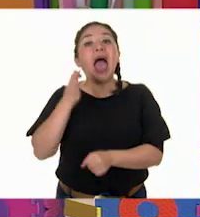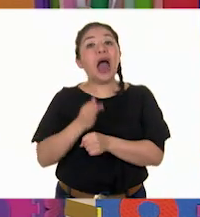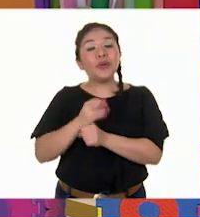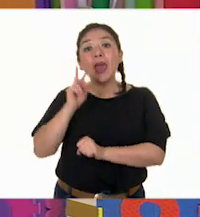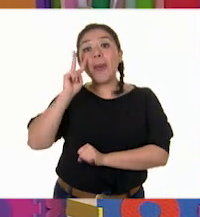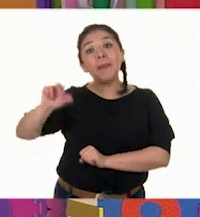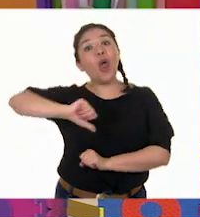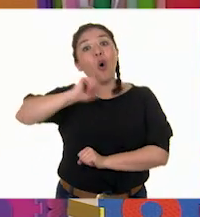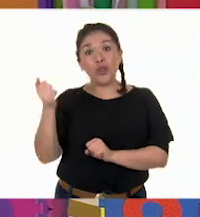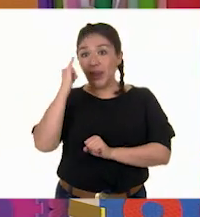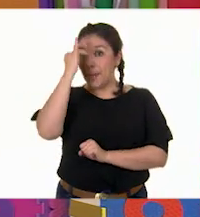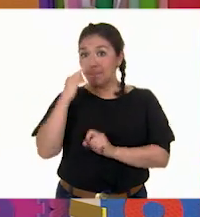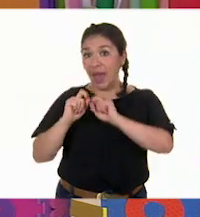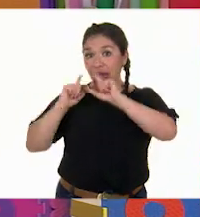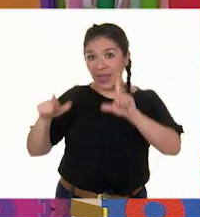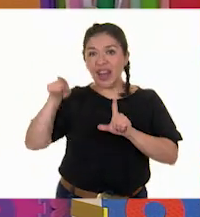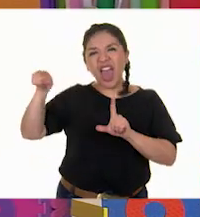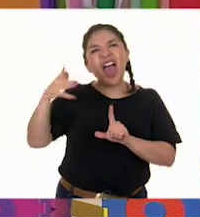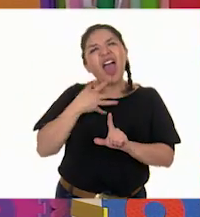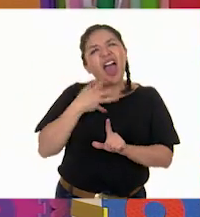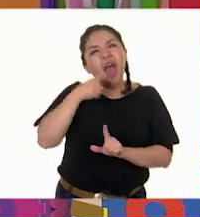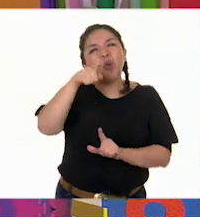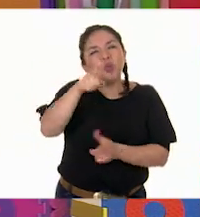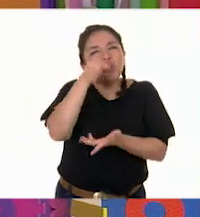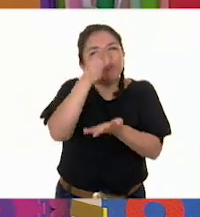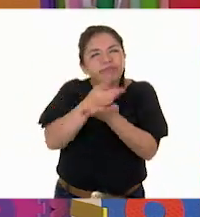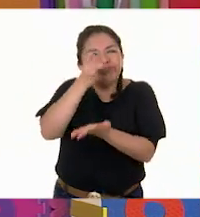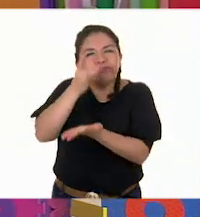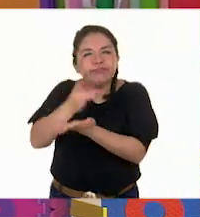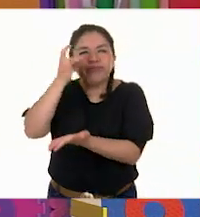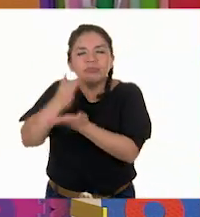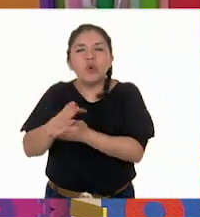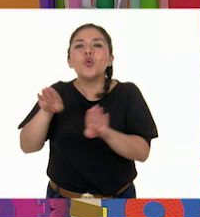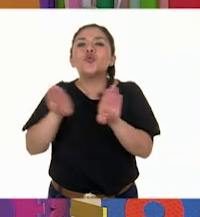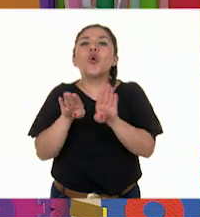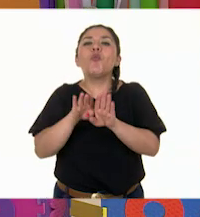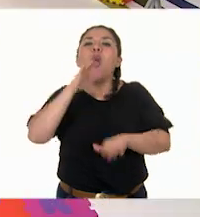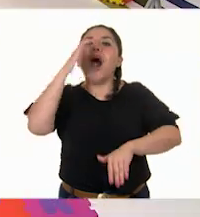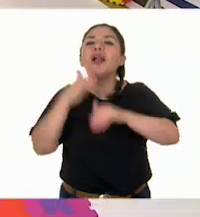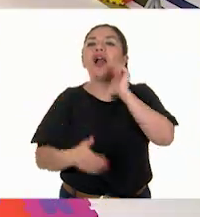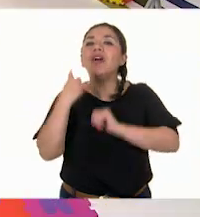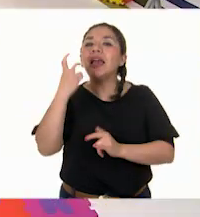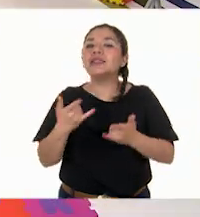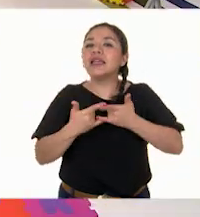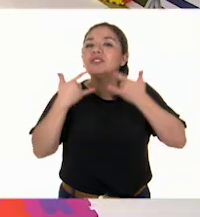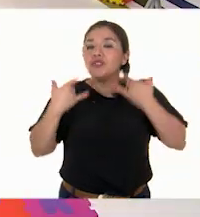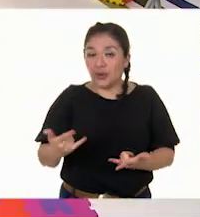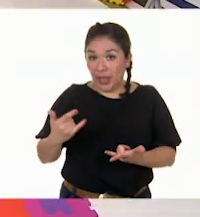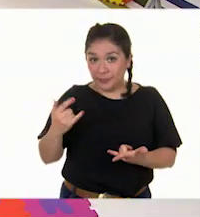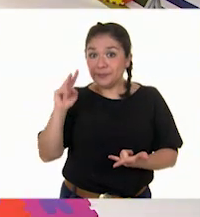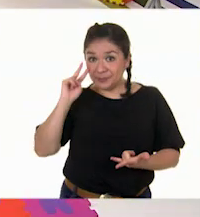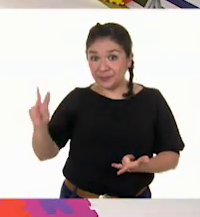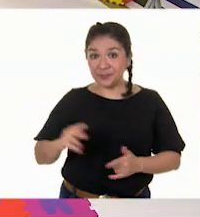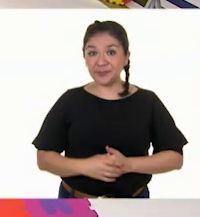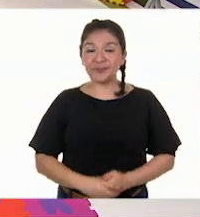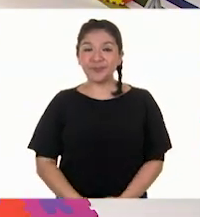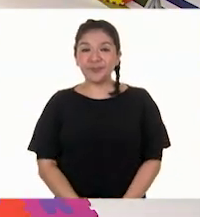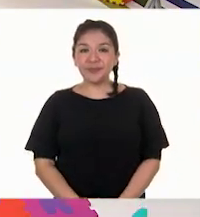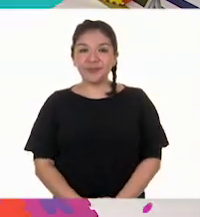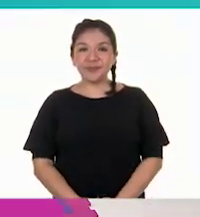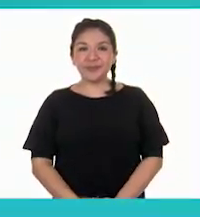la siguiente imagen donde vamos a identificar el final de esta, de este cuento. A ver,